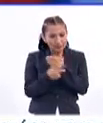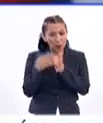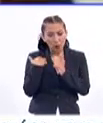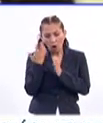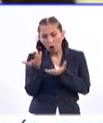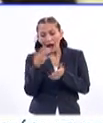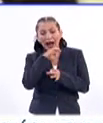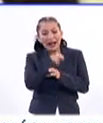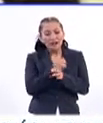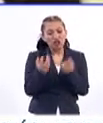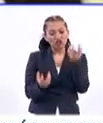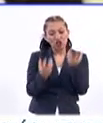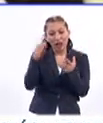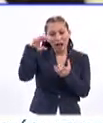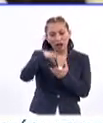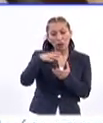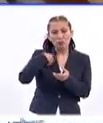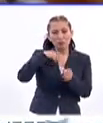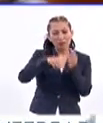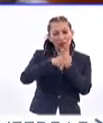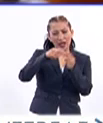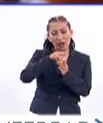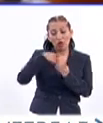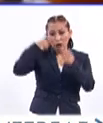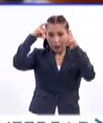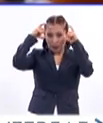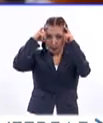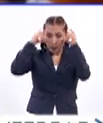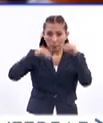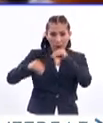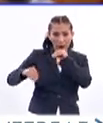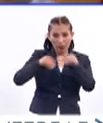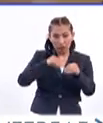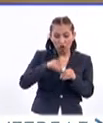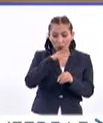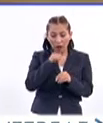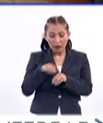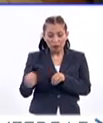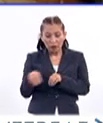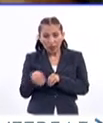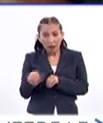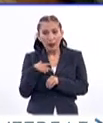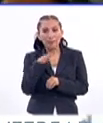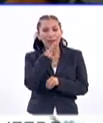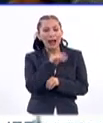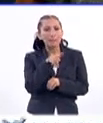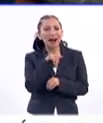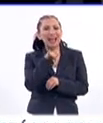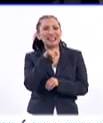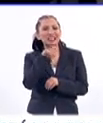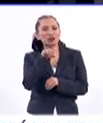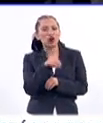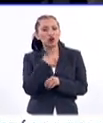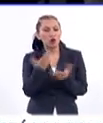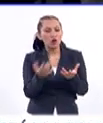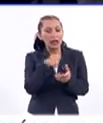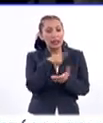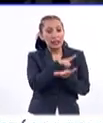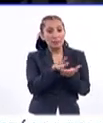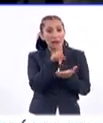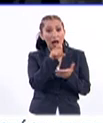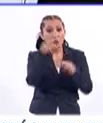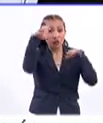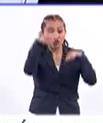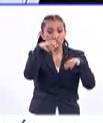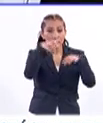un calentador solar con material reciclable, una diadema contra movimientos involuntarios provocados por el mal de Parkinson y un purificador de agua